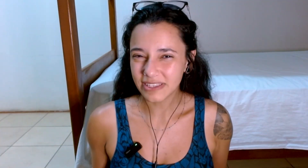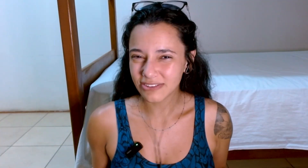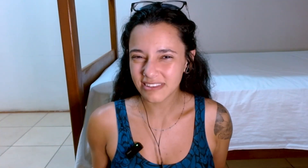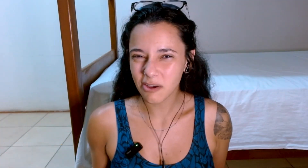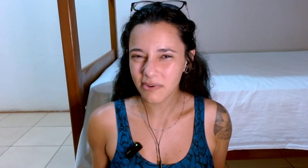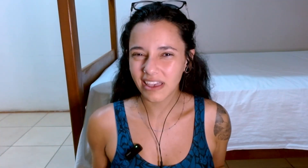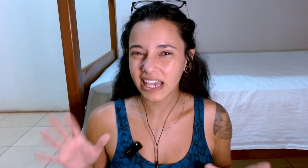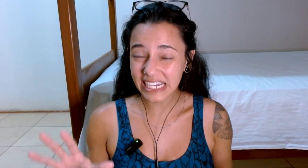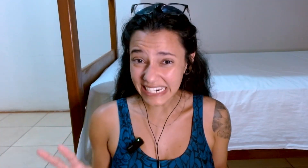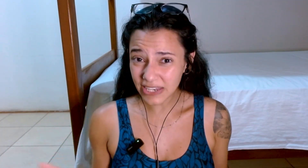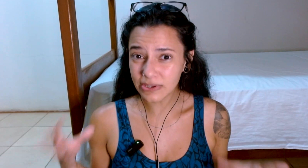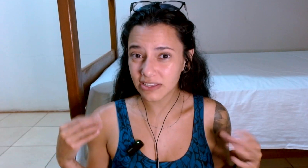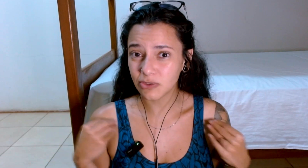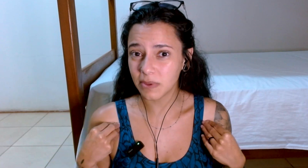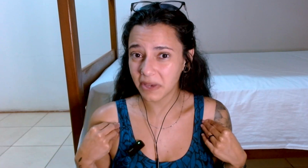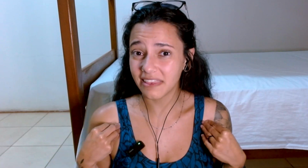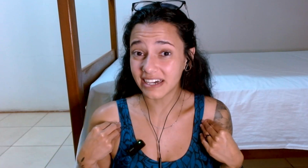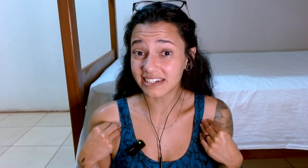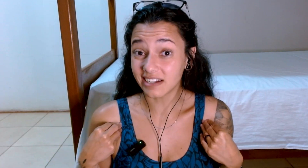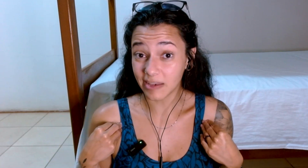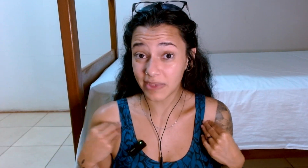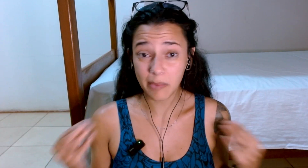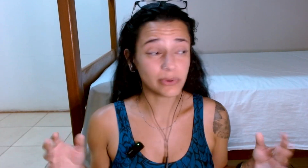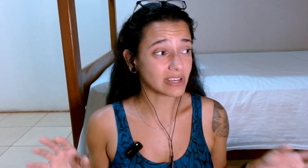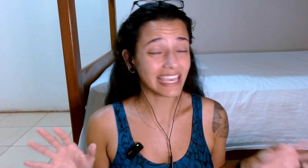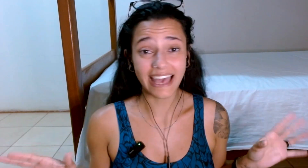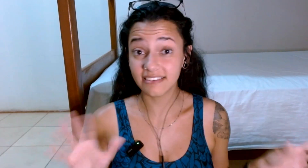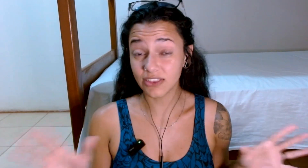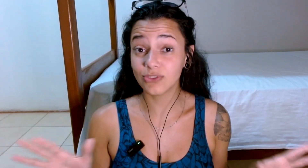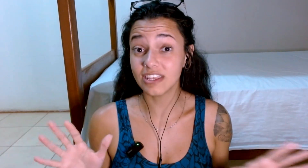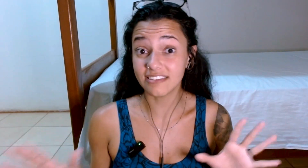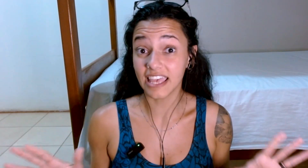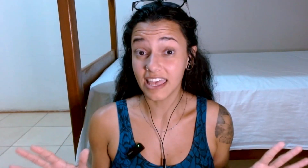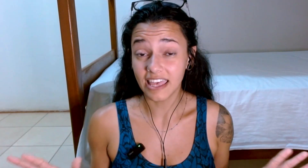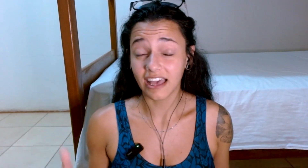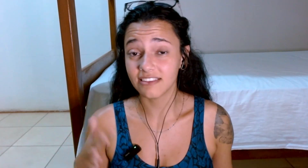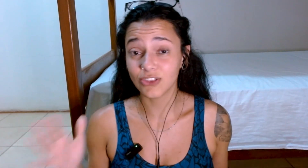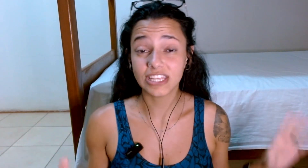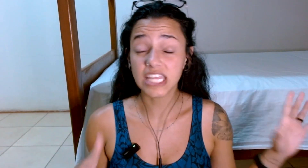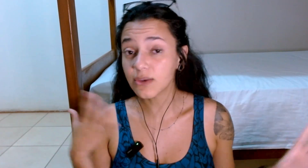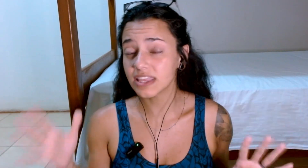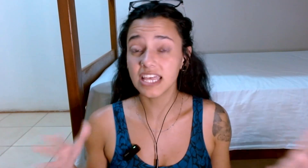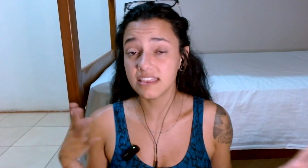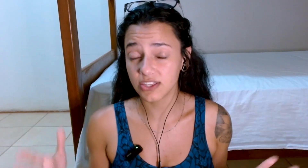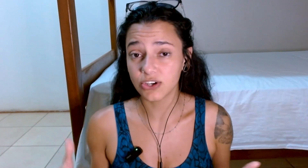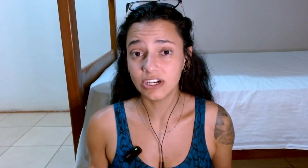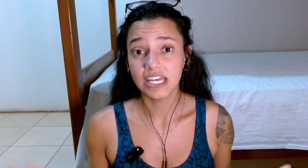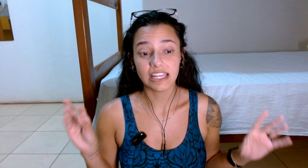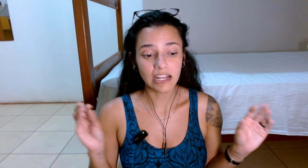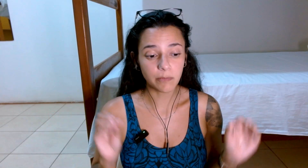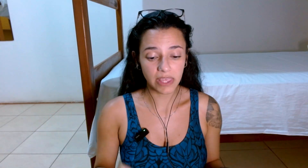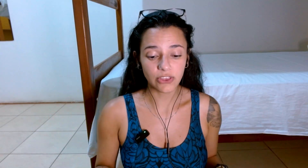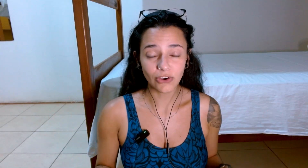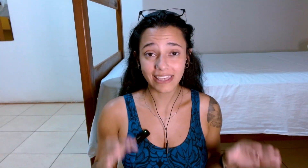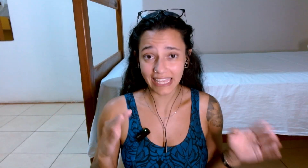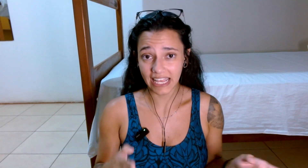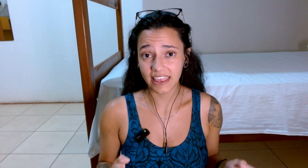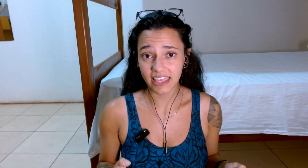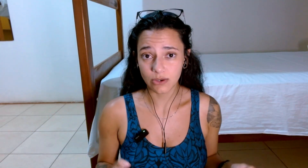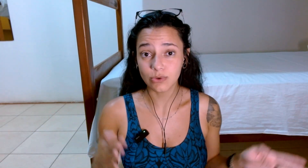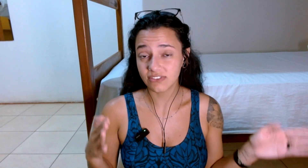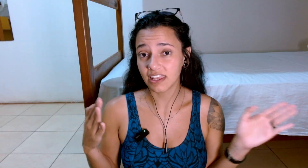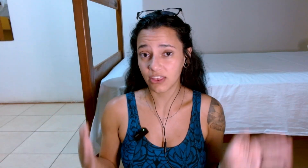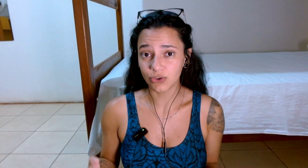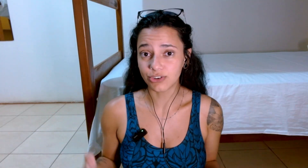ya empiezo así como que creo que eso me va a dar rabia porque hasta donde sé hasta dónde tengo entendido en el vídeo